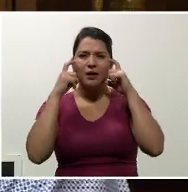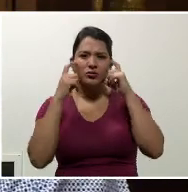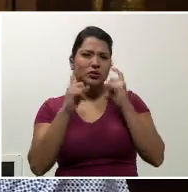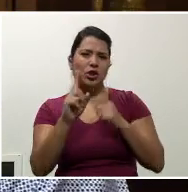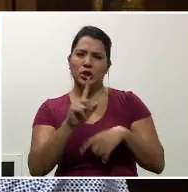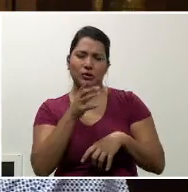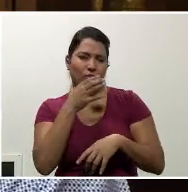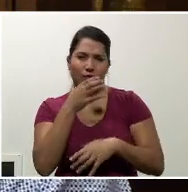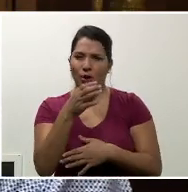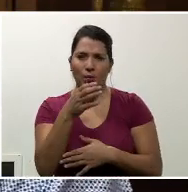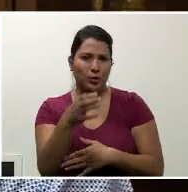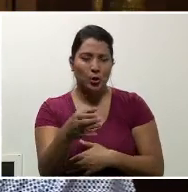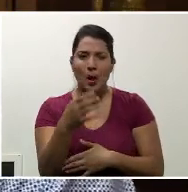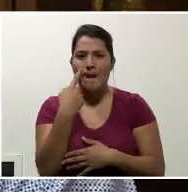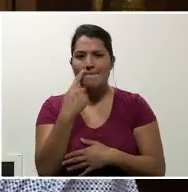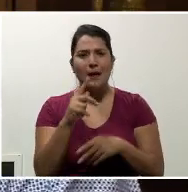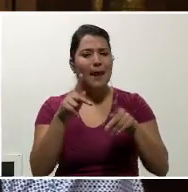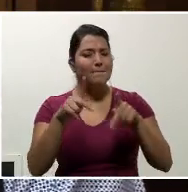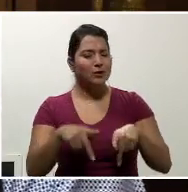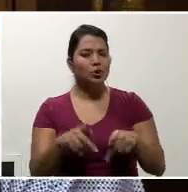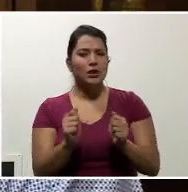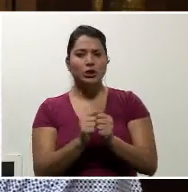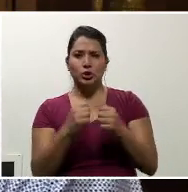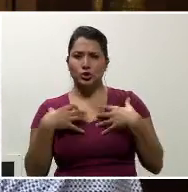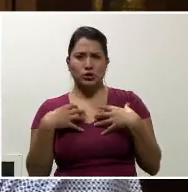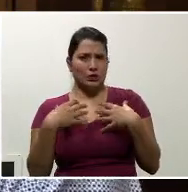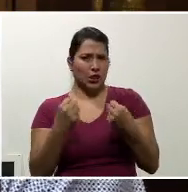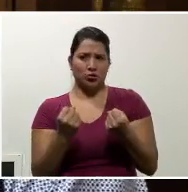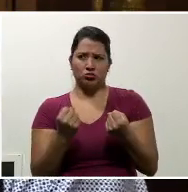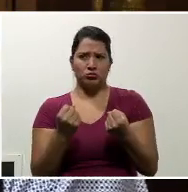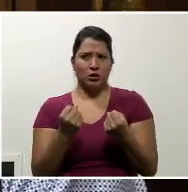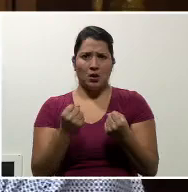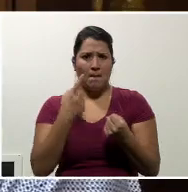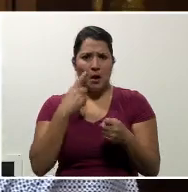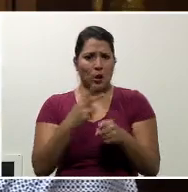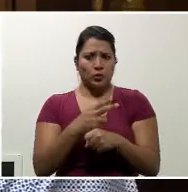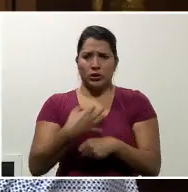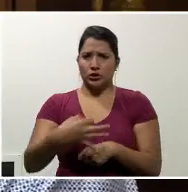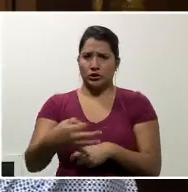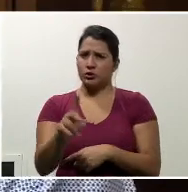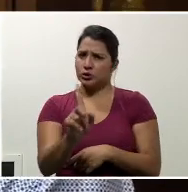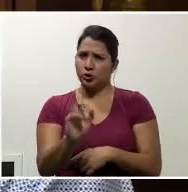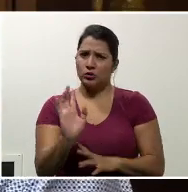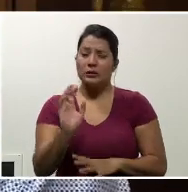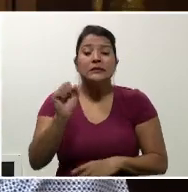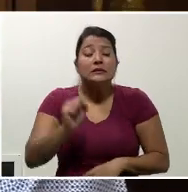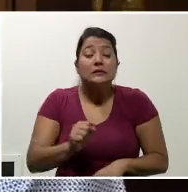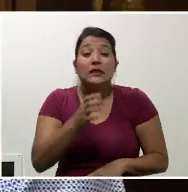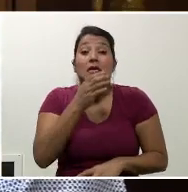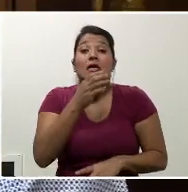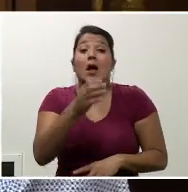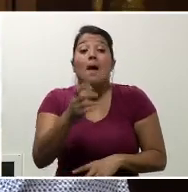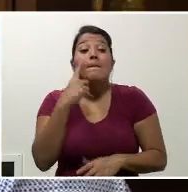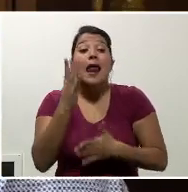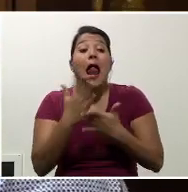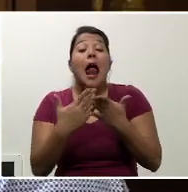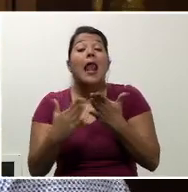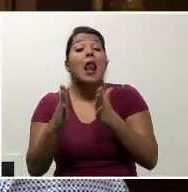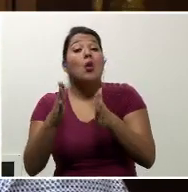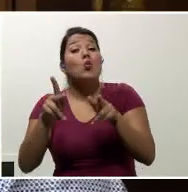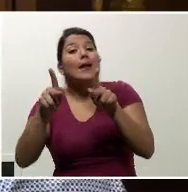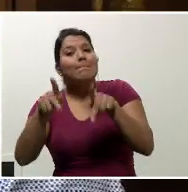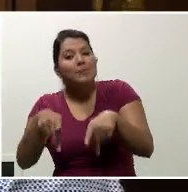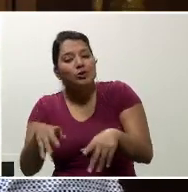se recomienda para las personas sanas que andan en la calle. Sí se recomienda para algunas personas con necesidades especiales como la